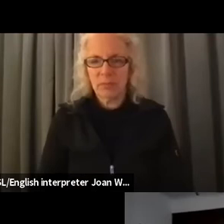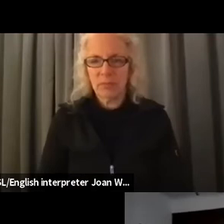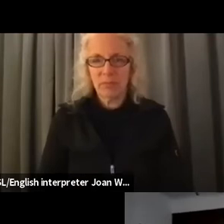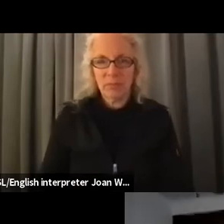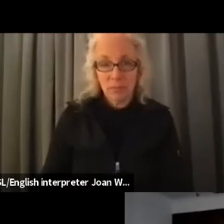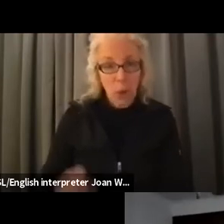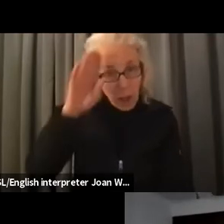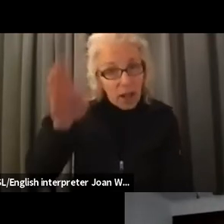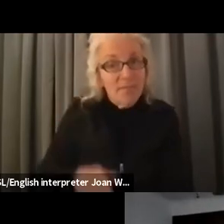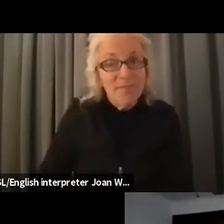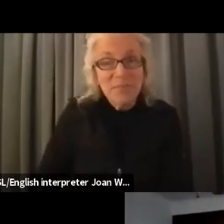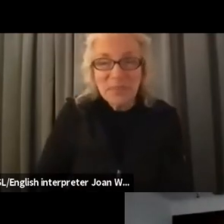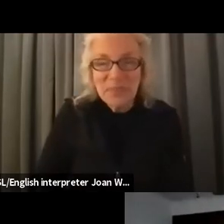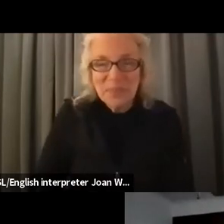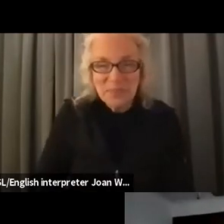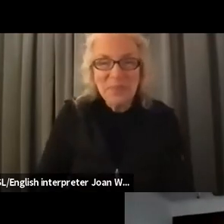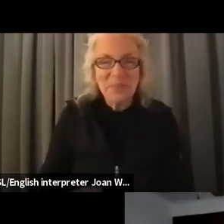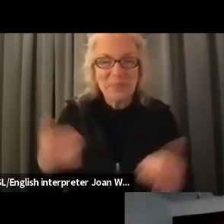Hola.